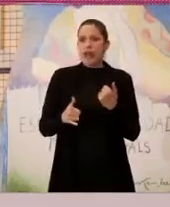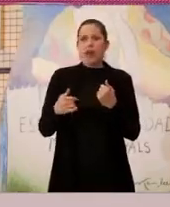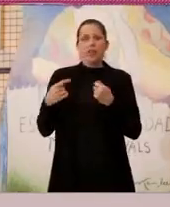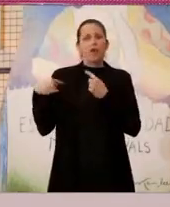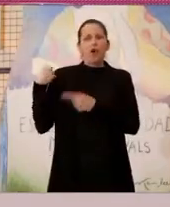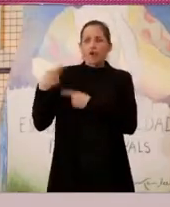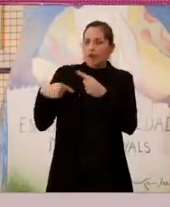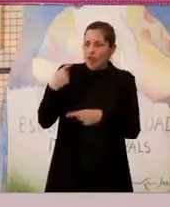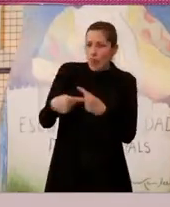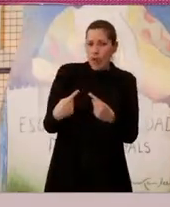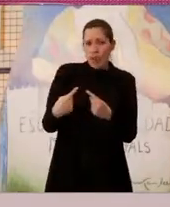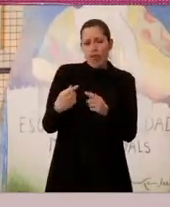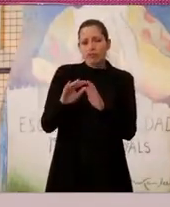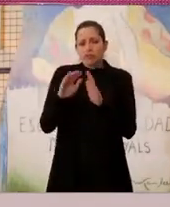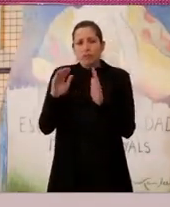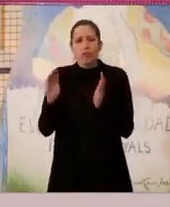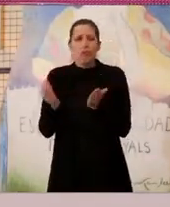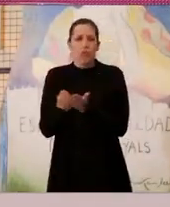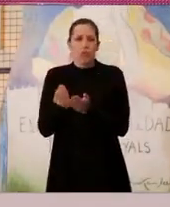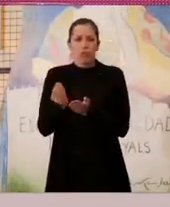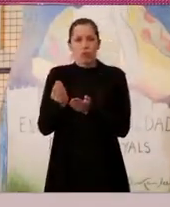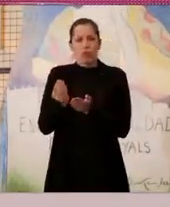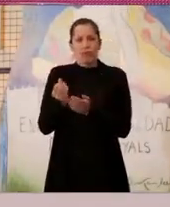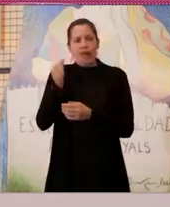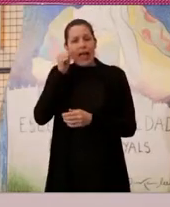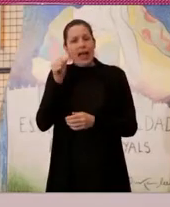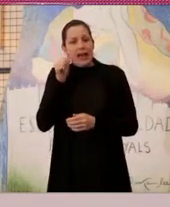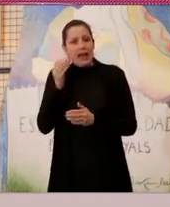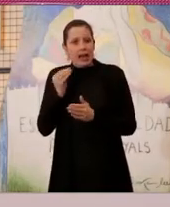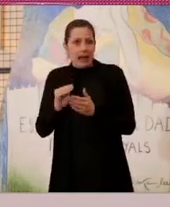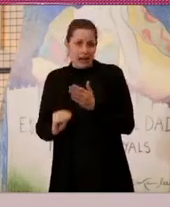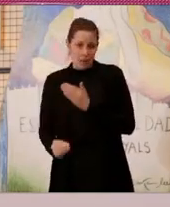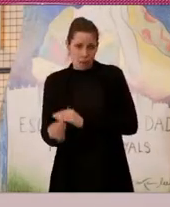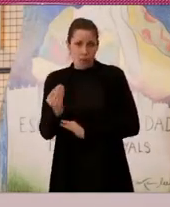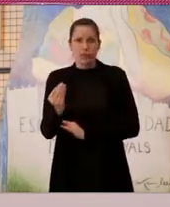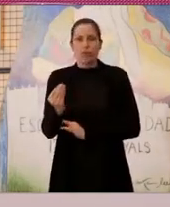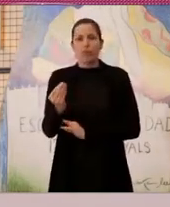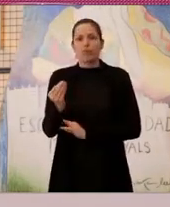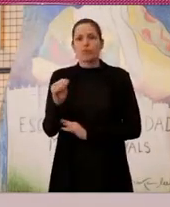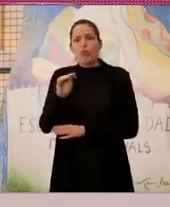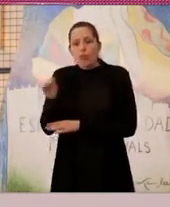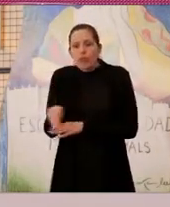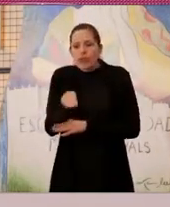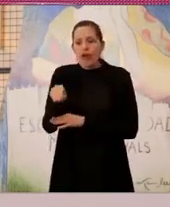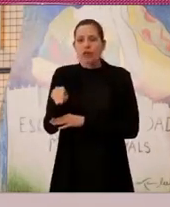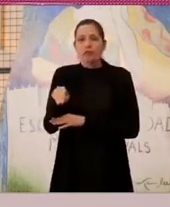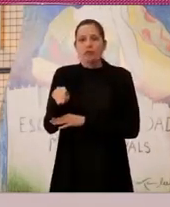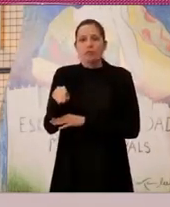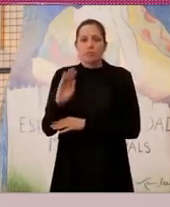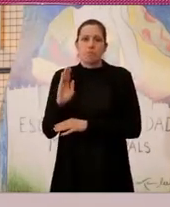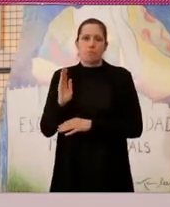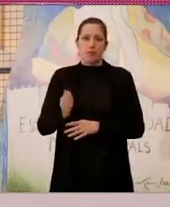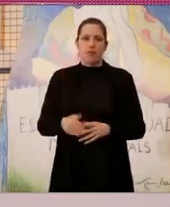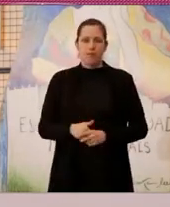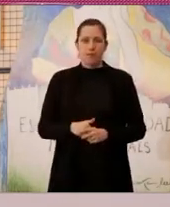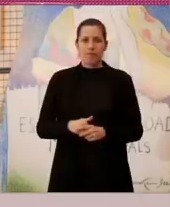la Esfera reproductiva pero no solo esto es que nuestra propia vida cuando se decía esta